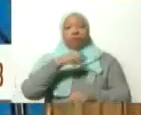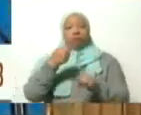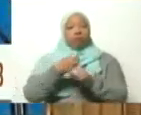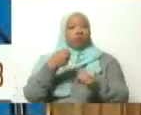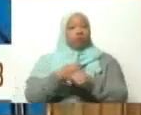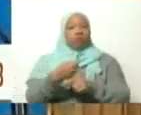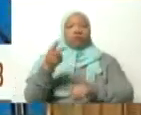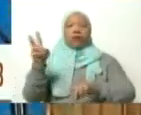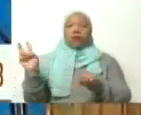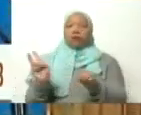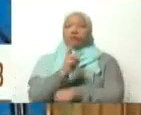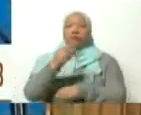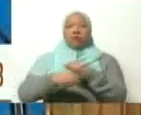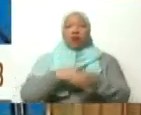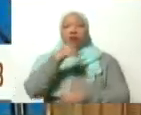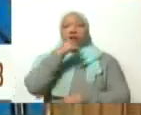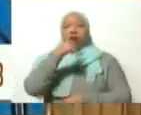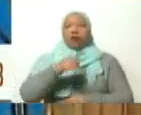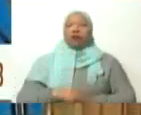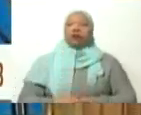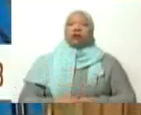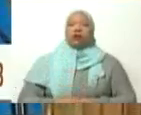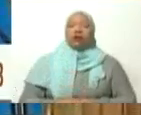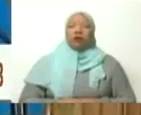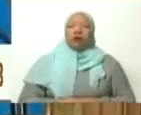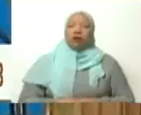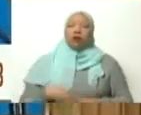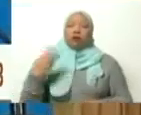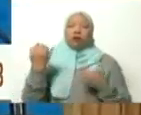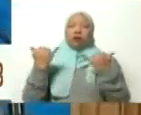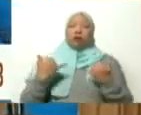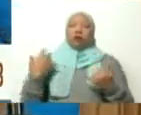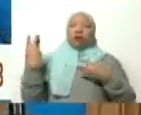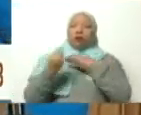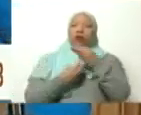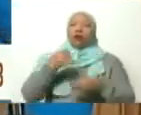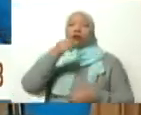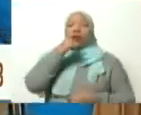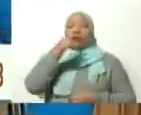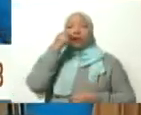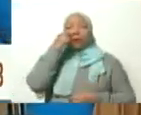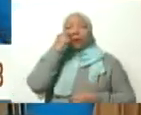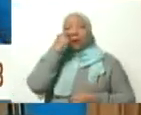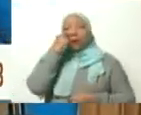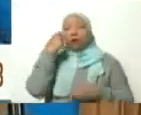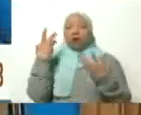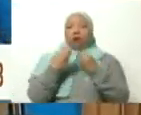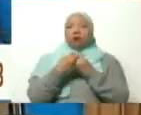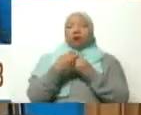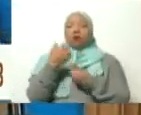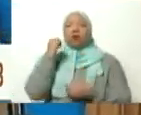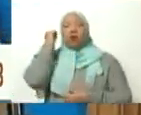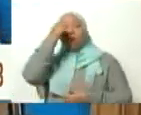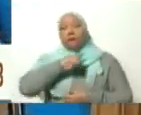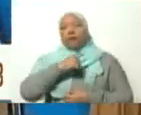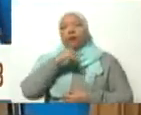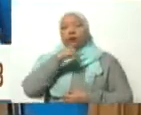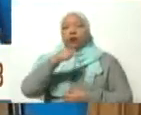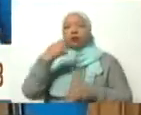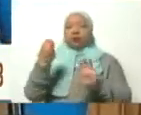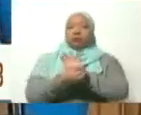El bloqueo no ha acabado. El bloqueo existe, el bloqueo existe. Lo que ha venido recuperándose